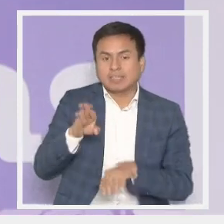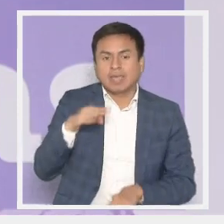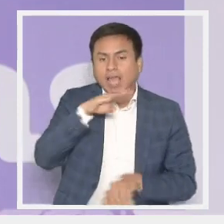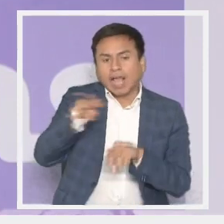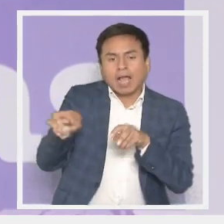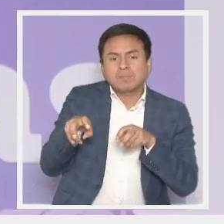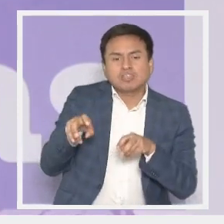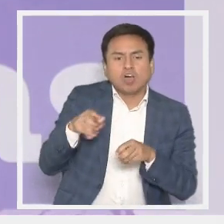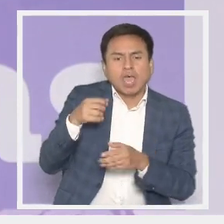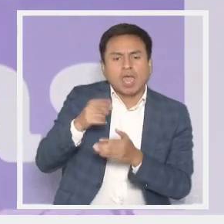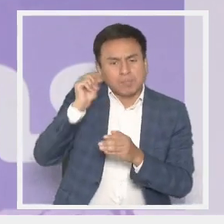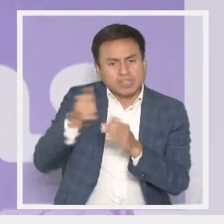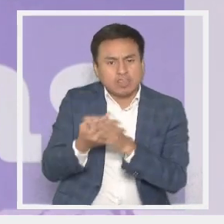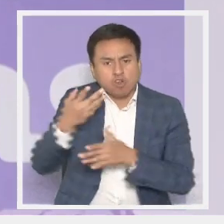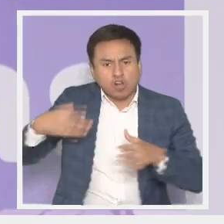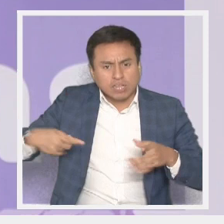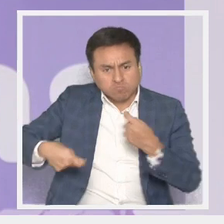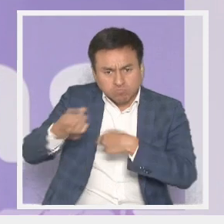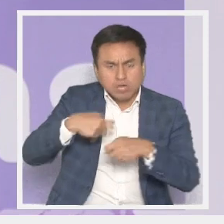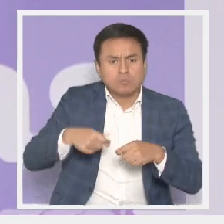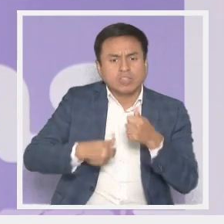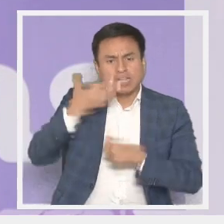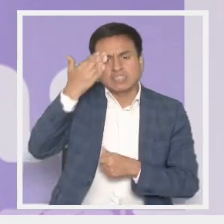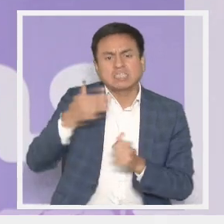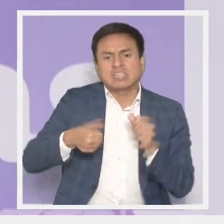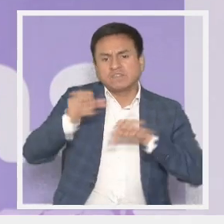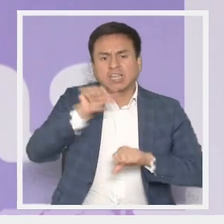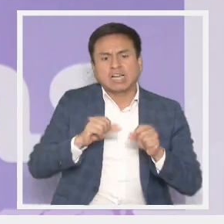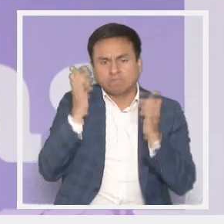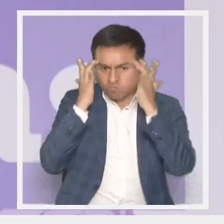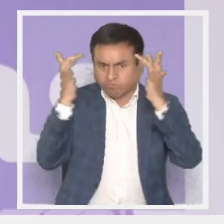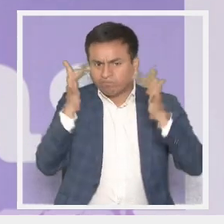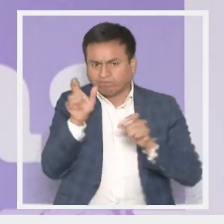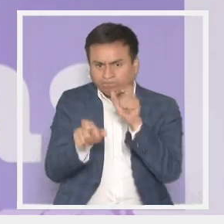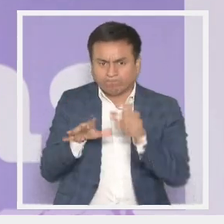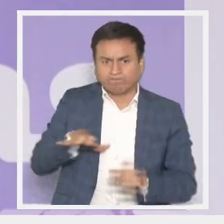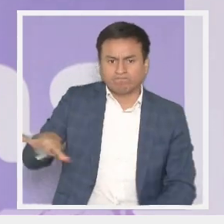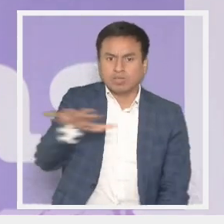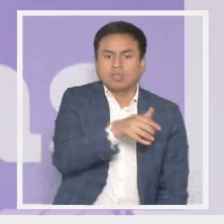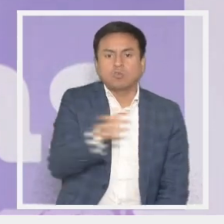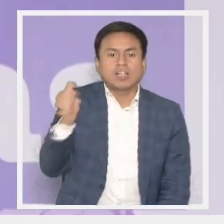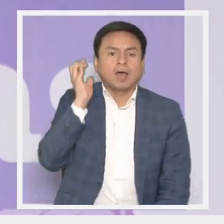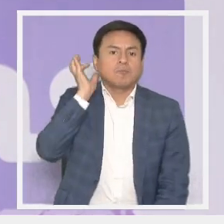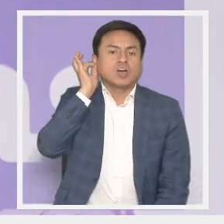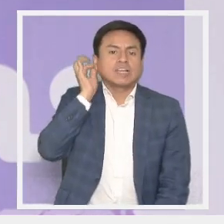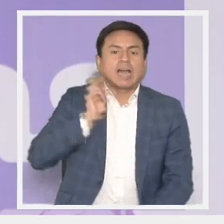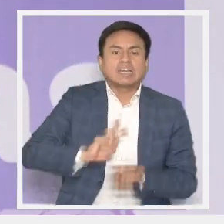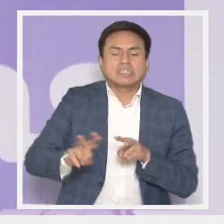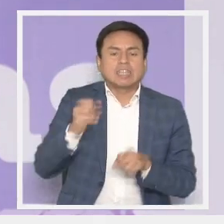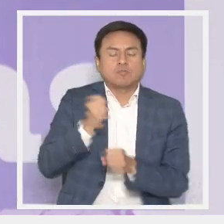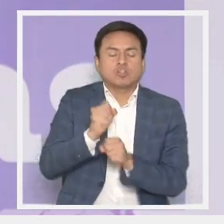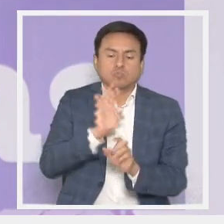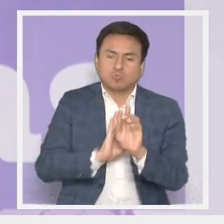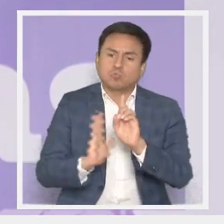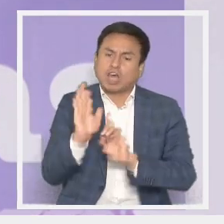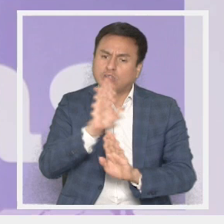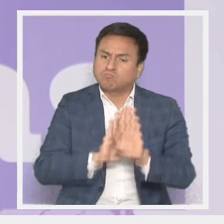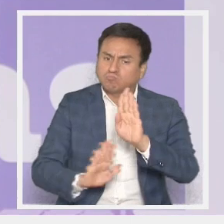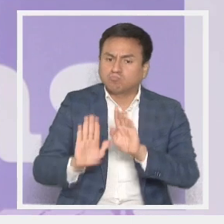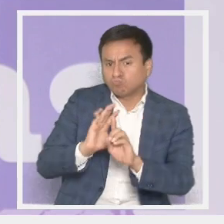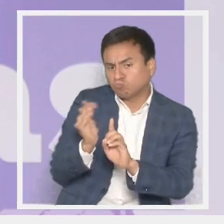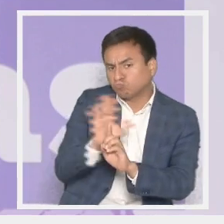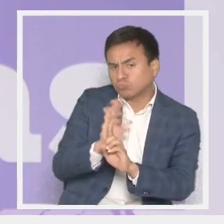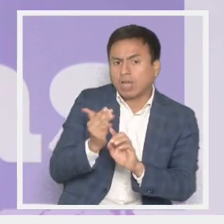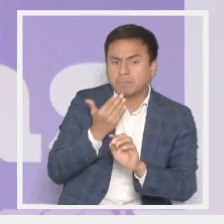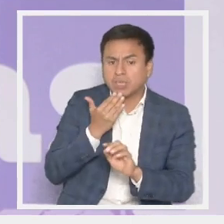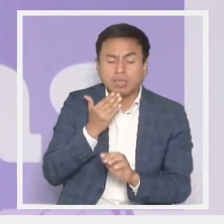campesinas, a las emprendedoras, a las profesionales, científicas, intelectuales, y a todas las mujeres que realizan labores de cuidado, a